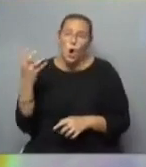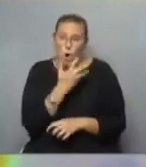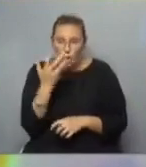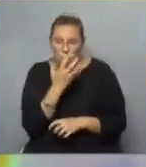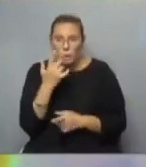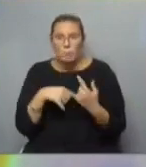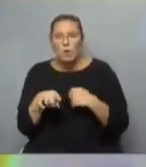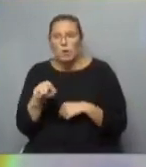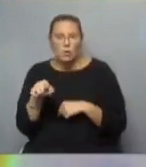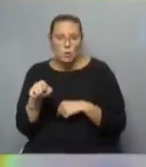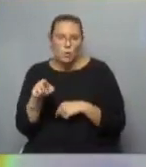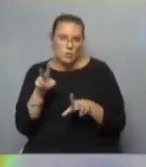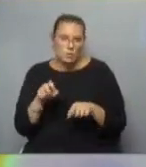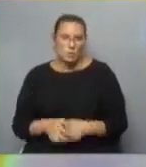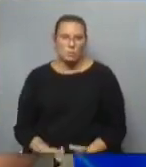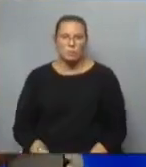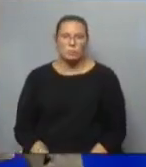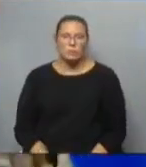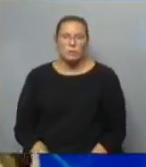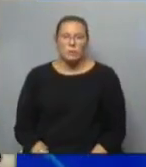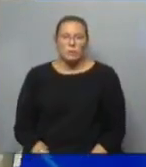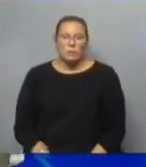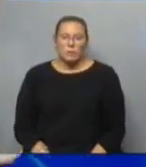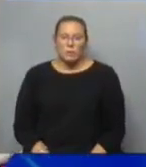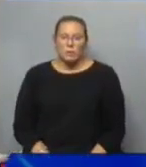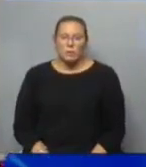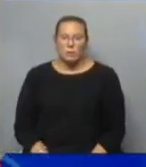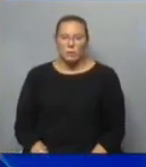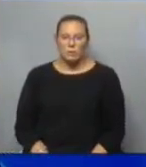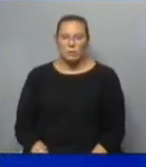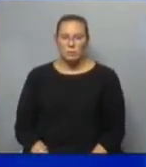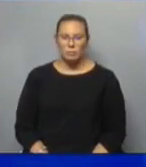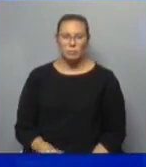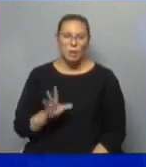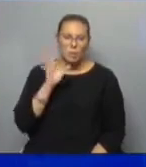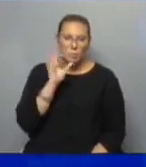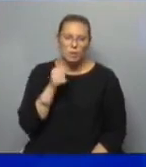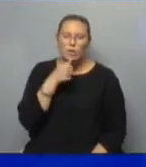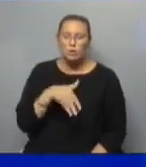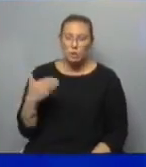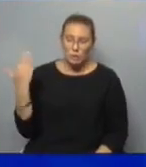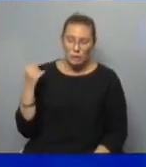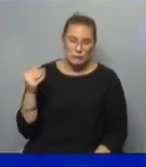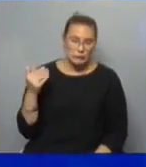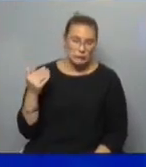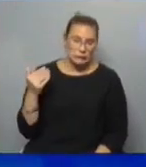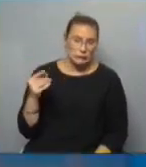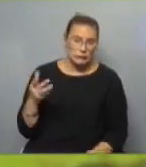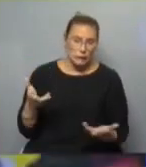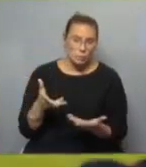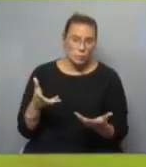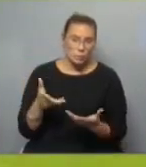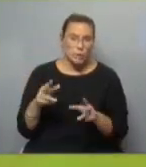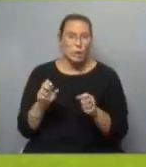no me refiero a eso. Yo quería ir, perdón, un poquito a la historia reciente y a lo que fue